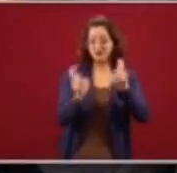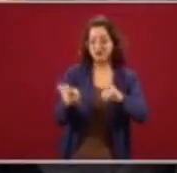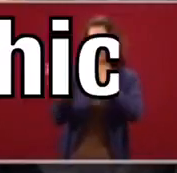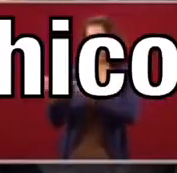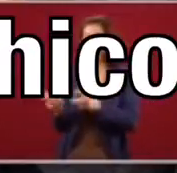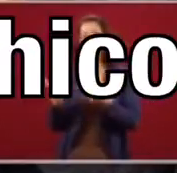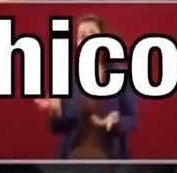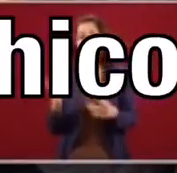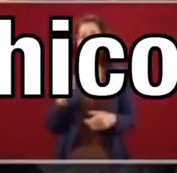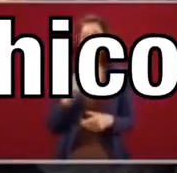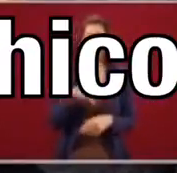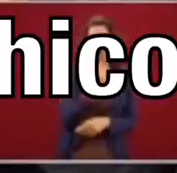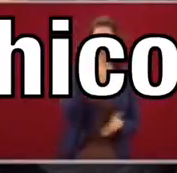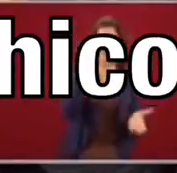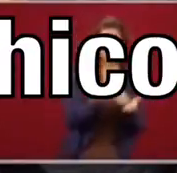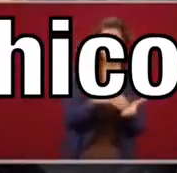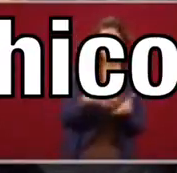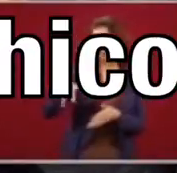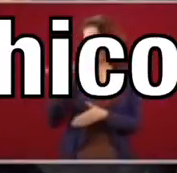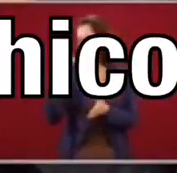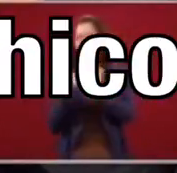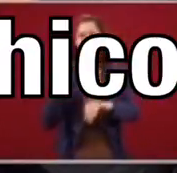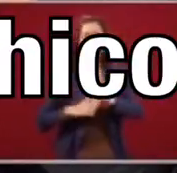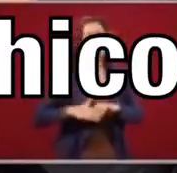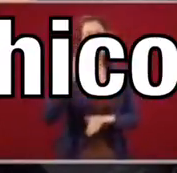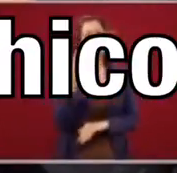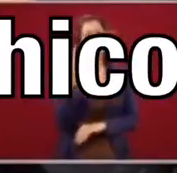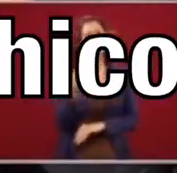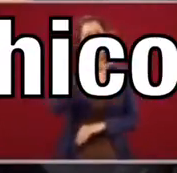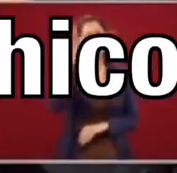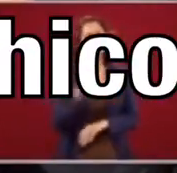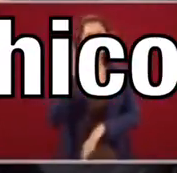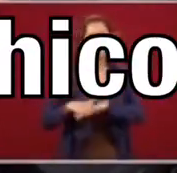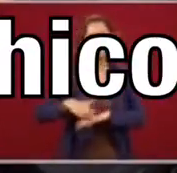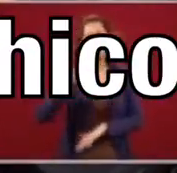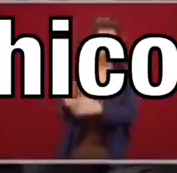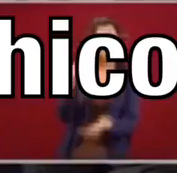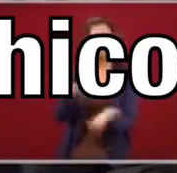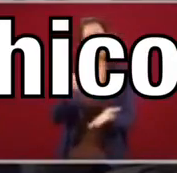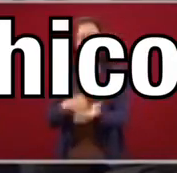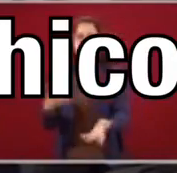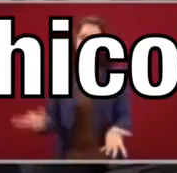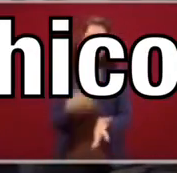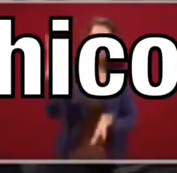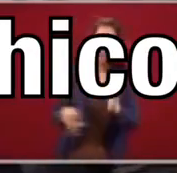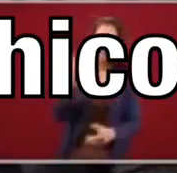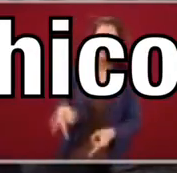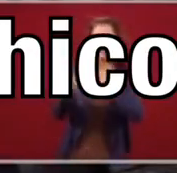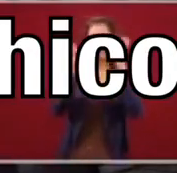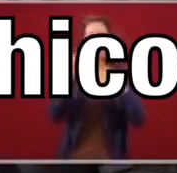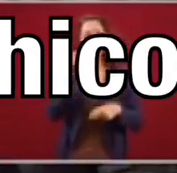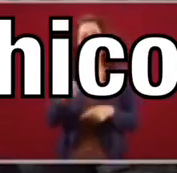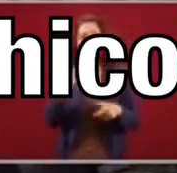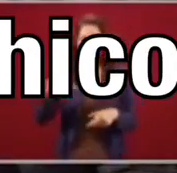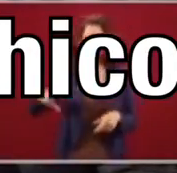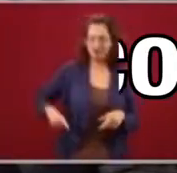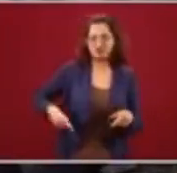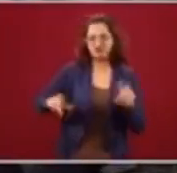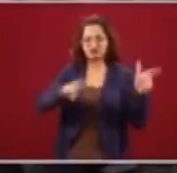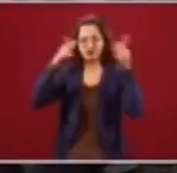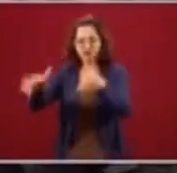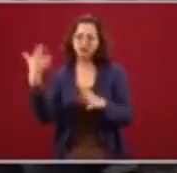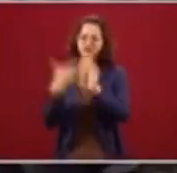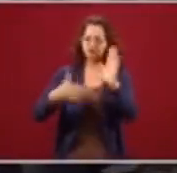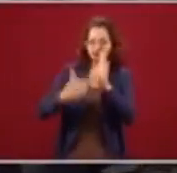18 a 2019 de 12.000 a 13.000 un aumento del 8% en hidalgo y donde se ha abocado la lucha del gobierno para los talleres